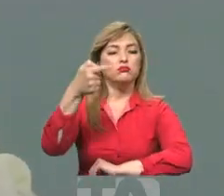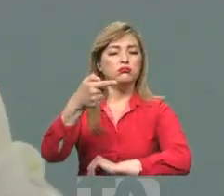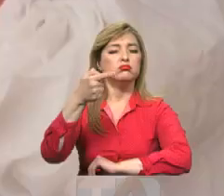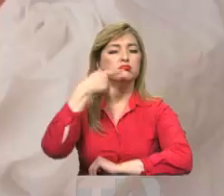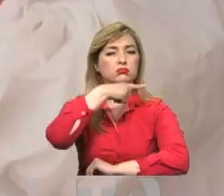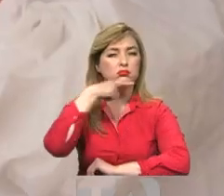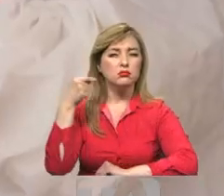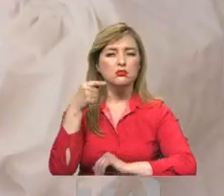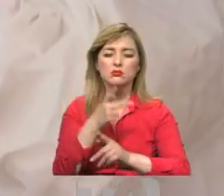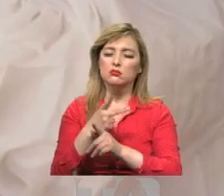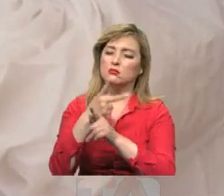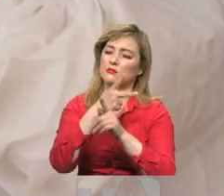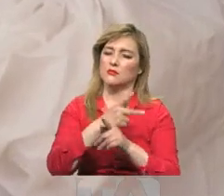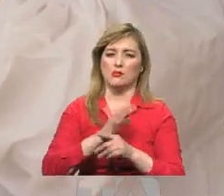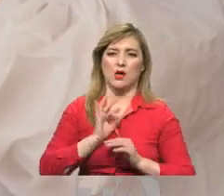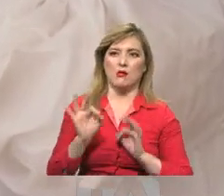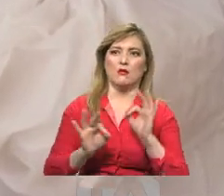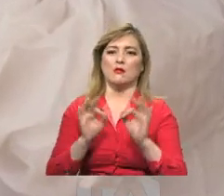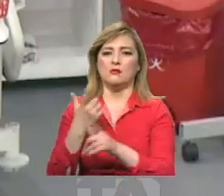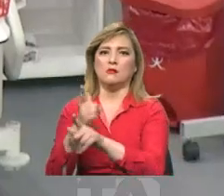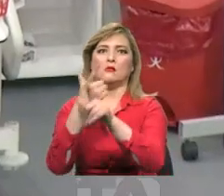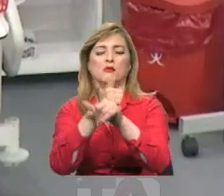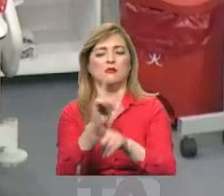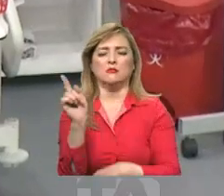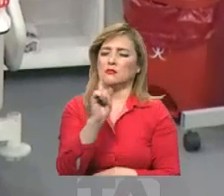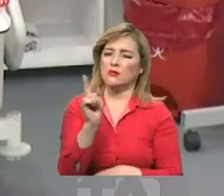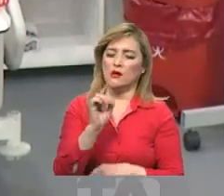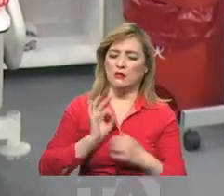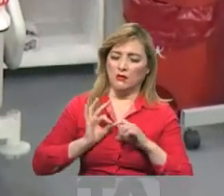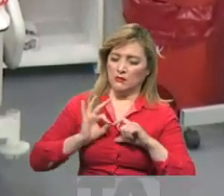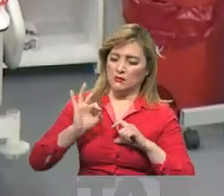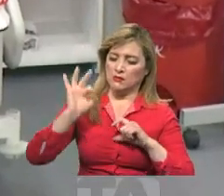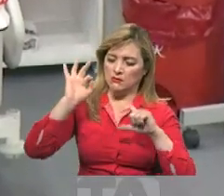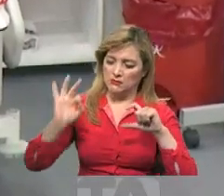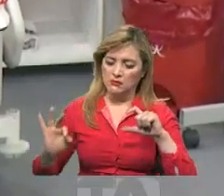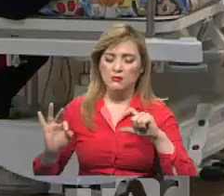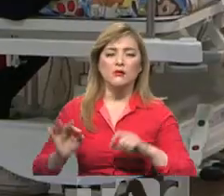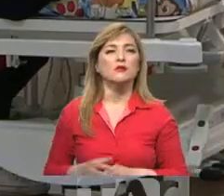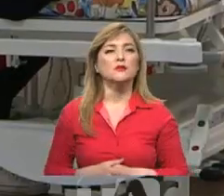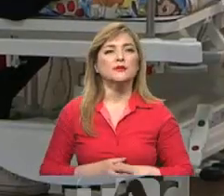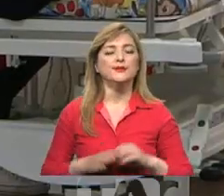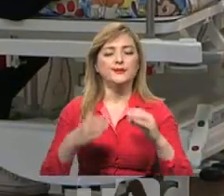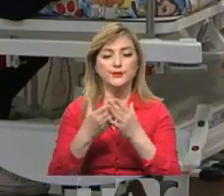próximos feriados, para aplanar así de alguna forma la curva de contagios. El comité